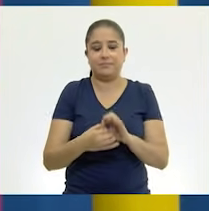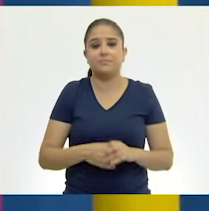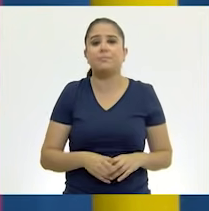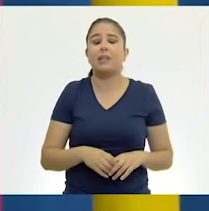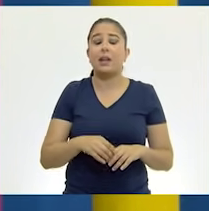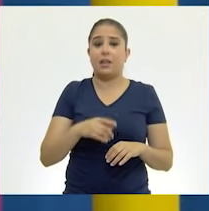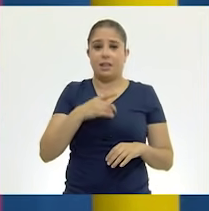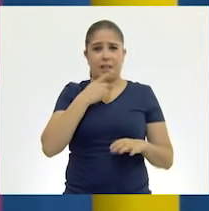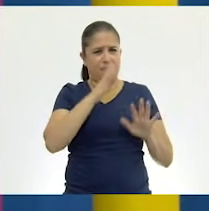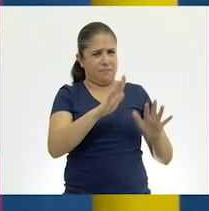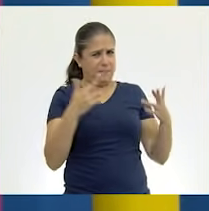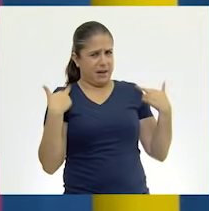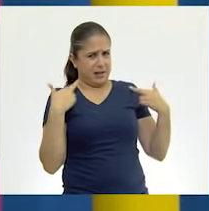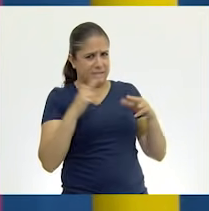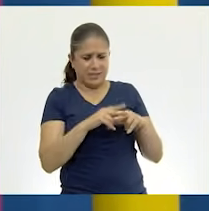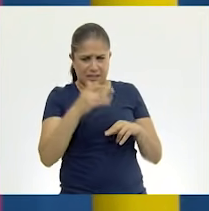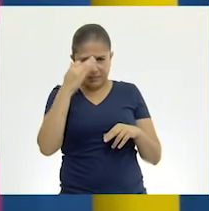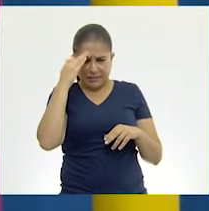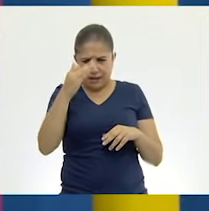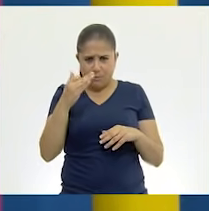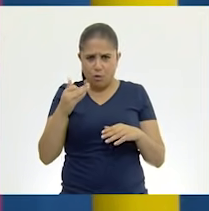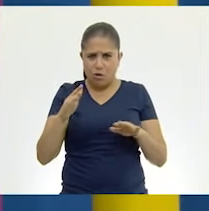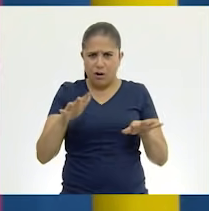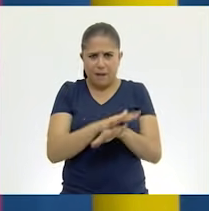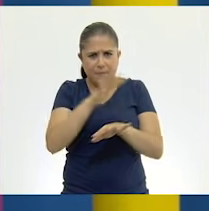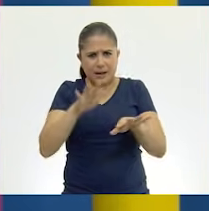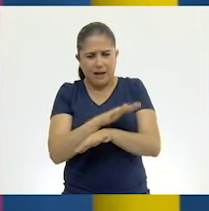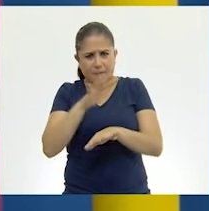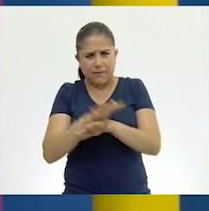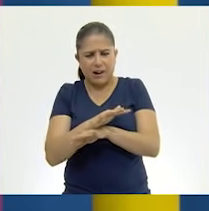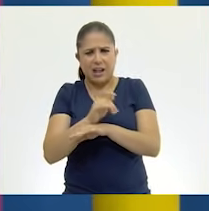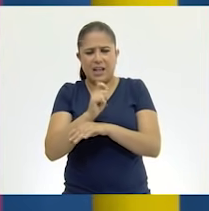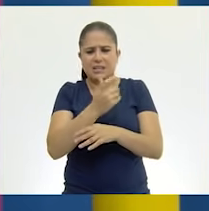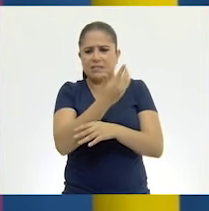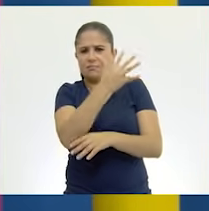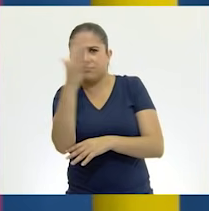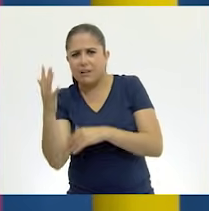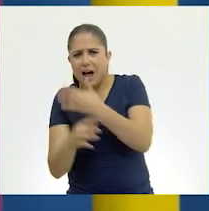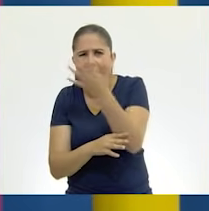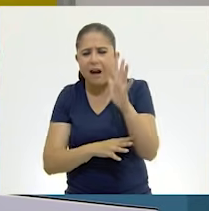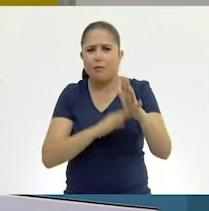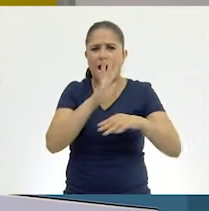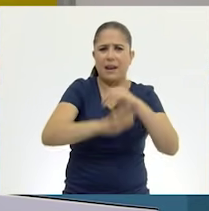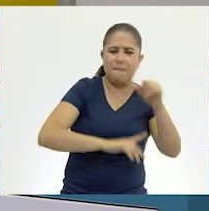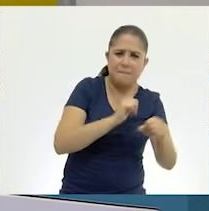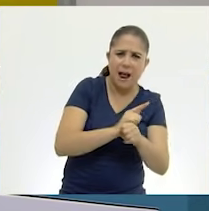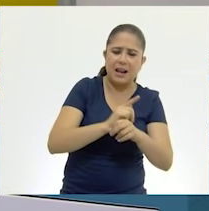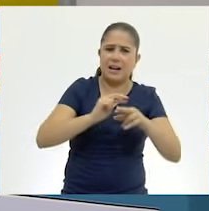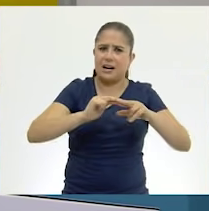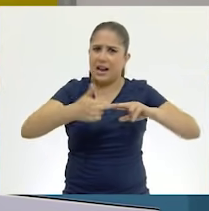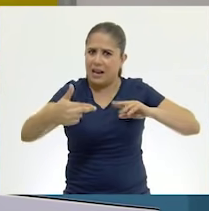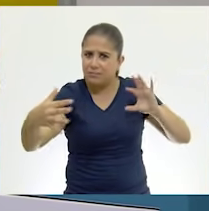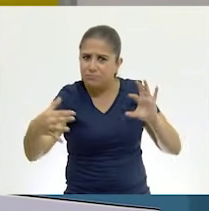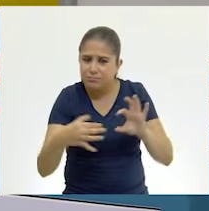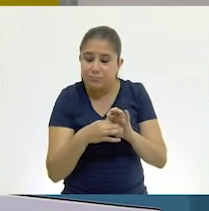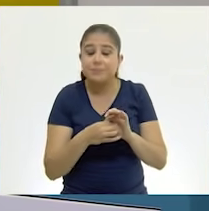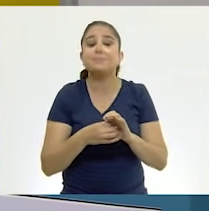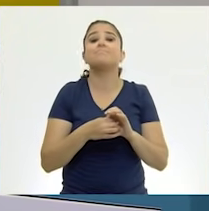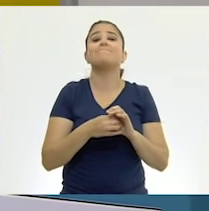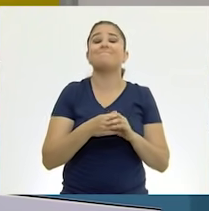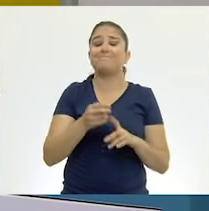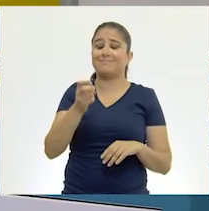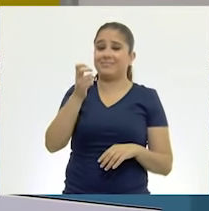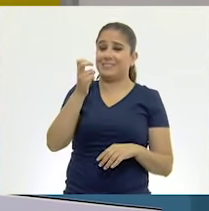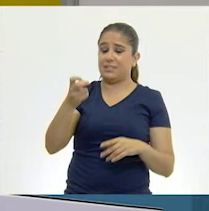la humanidad a lo largo del tiempo se ha relacionado con la flora y la fauna de diferentes maneras? Así es, Ale. El ser humano,